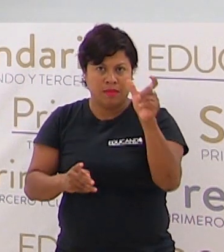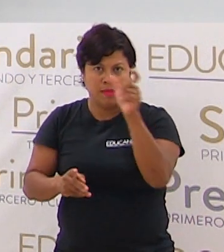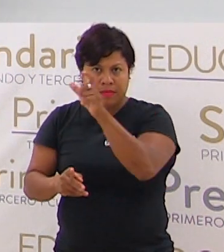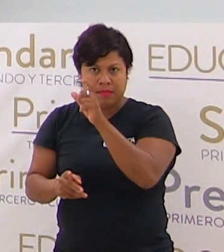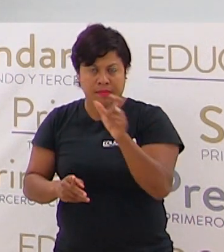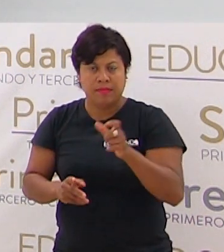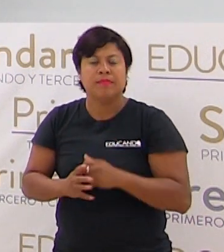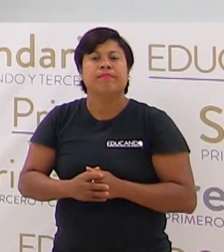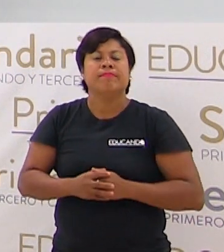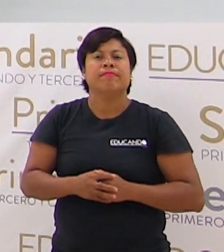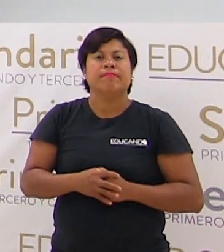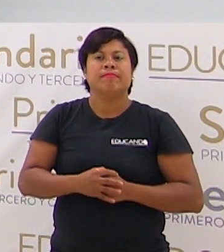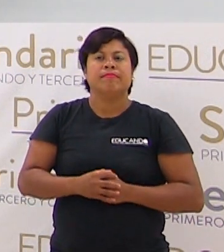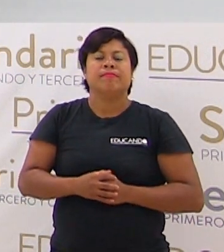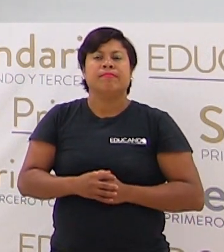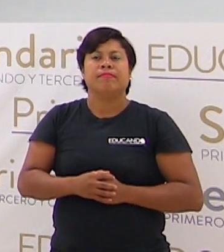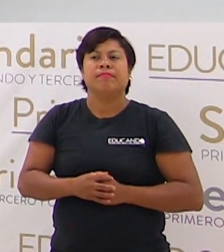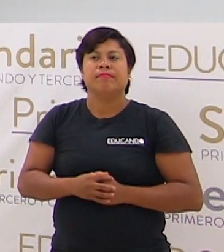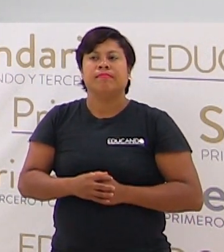enunciados. ¿Bien?